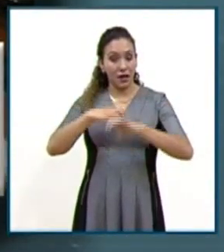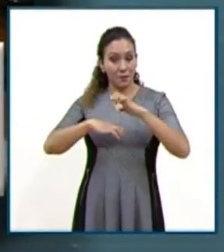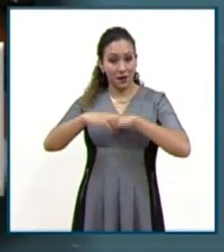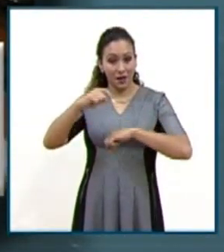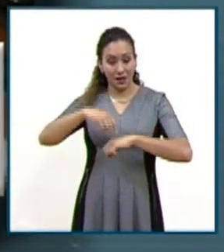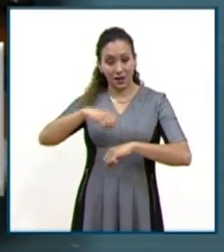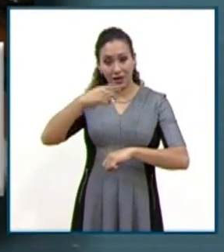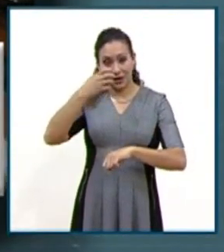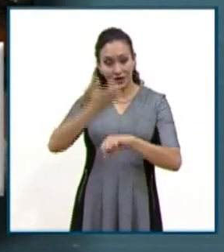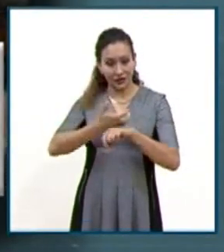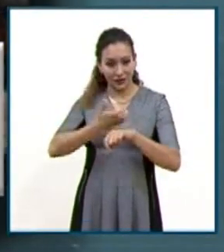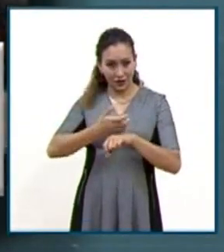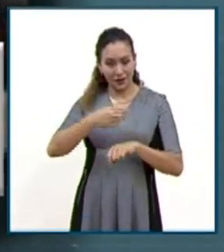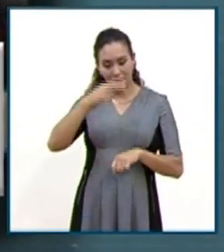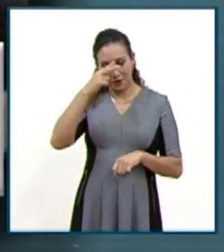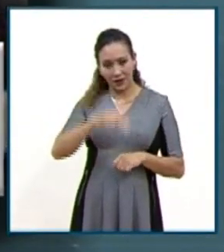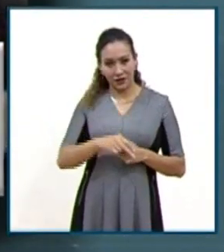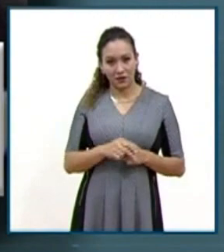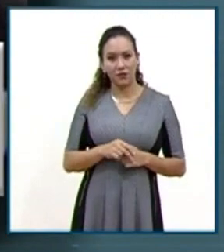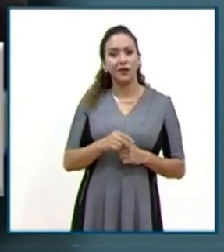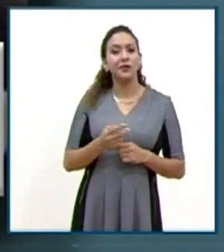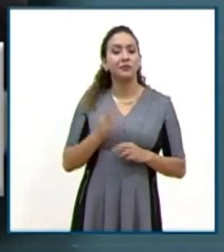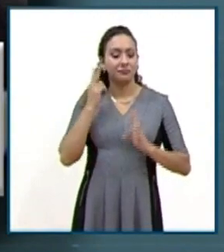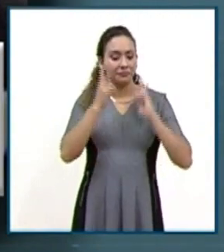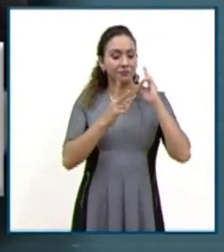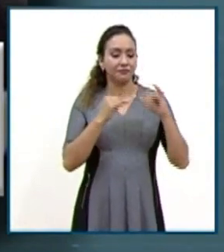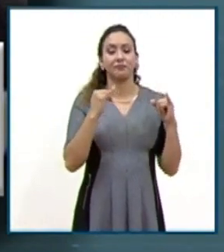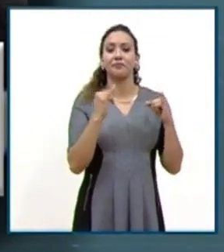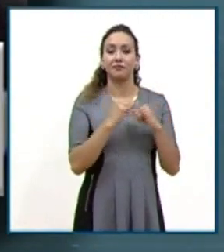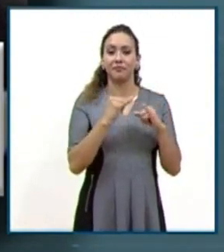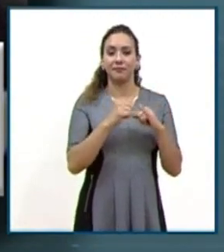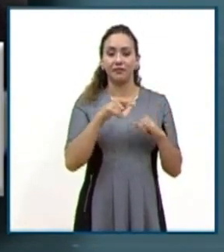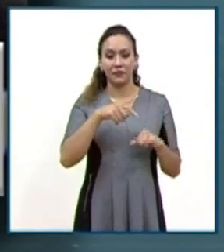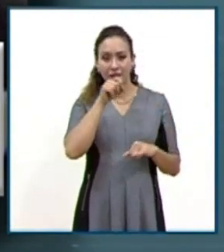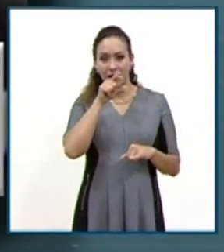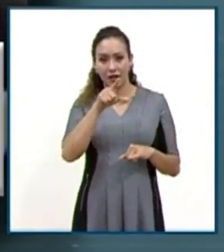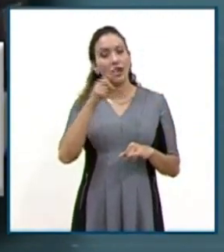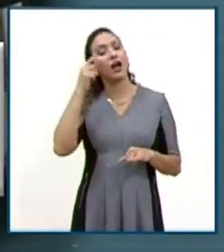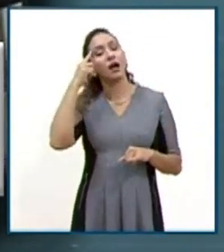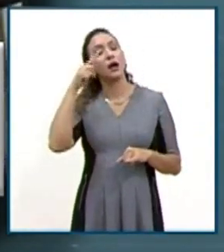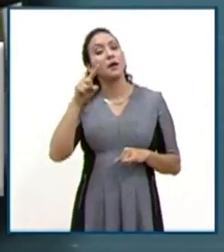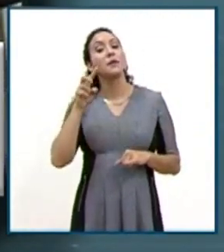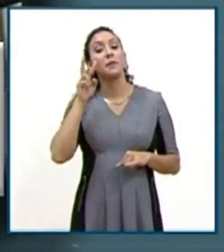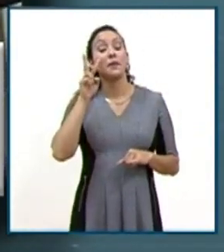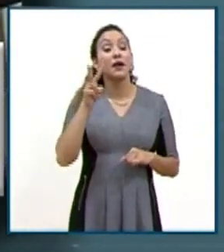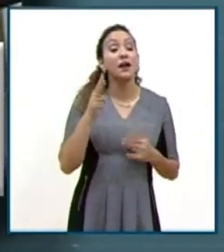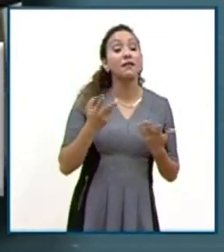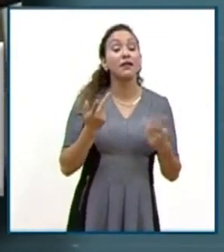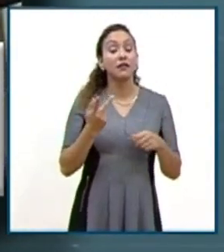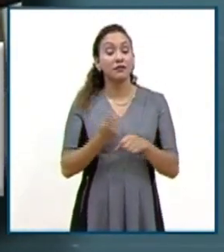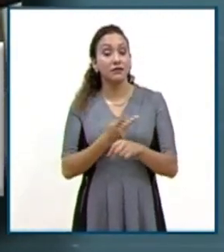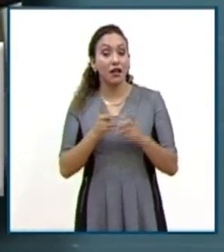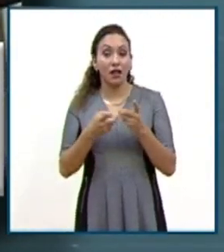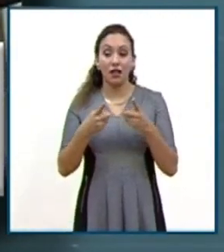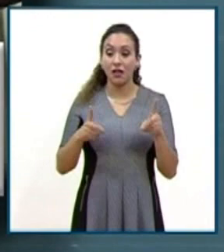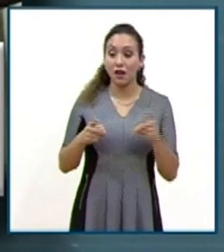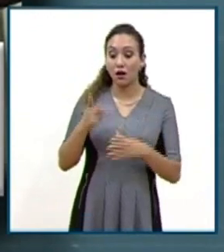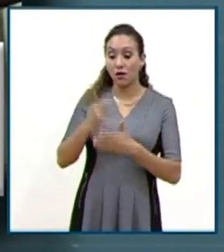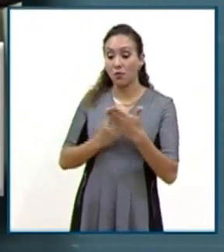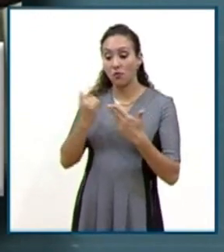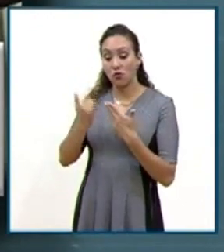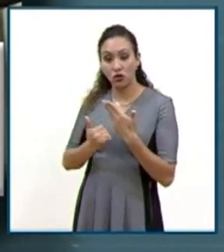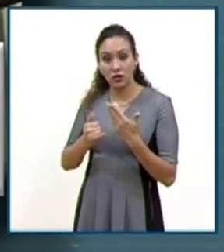omisión que impide determinar si las expresiones denunciadas tuvieron por objeto menoscabar el ejercicio de derechos político-electorales de